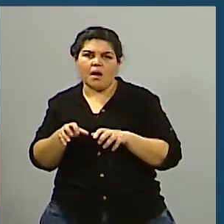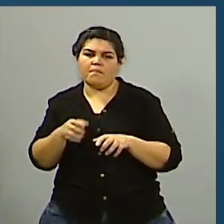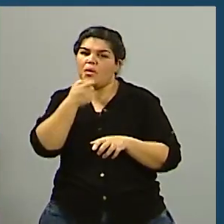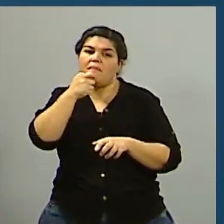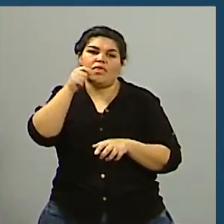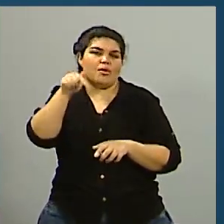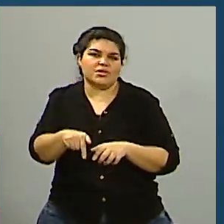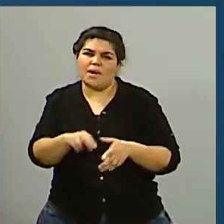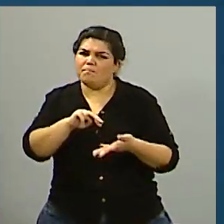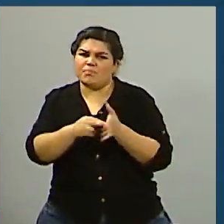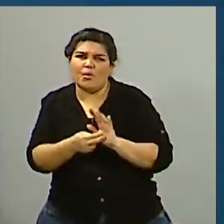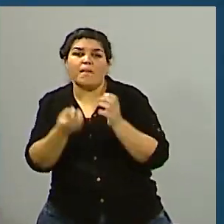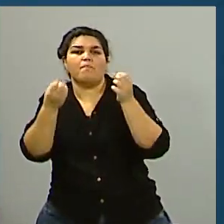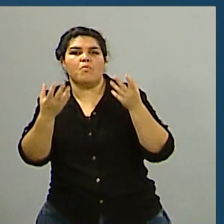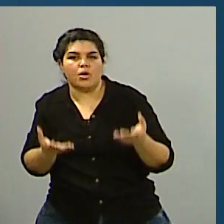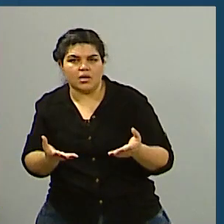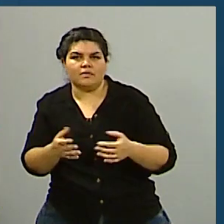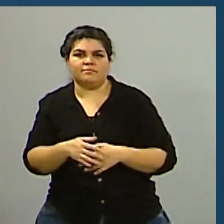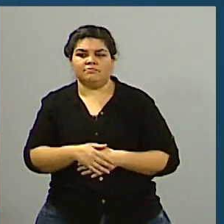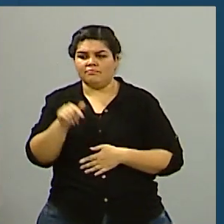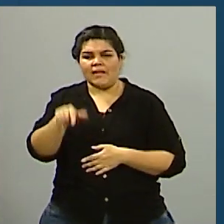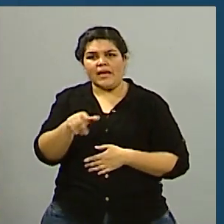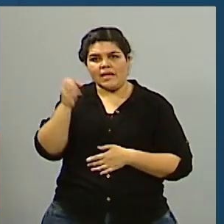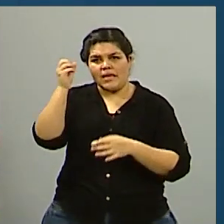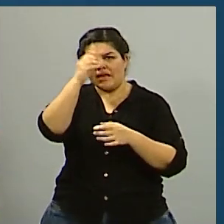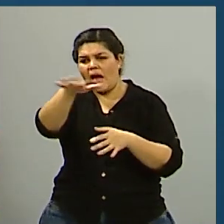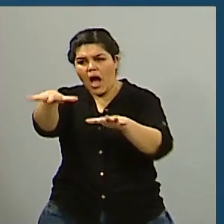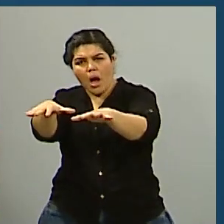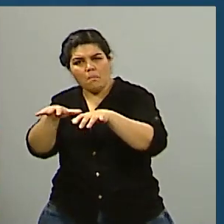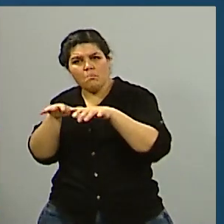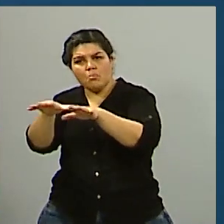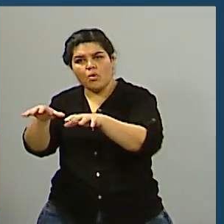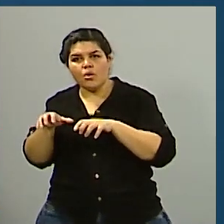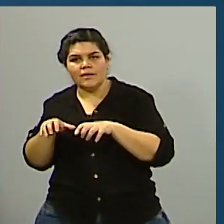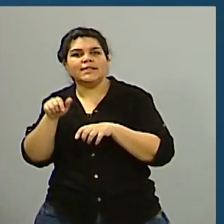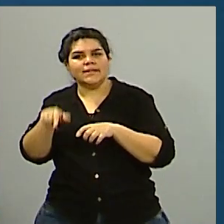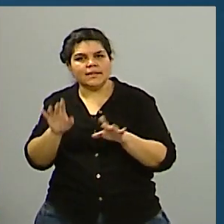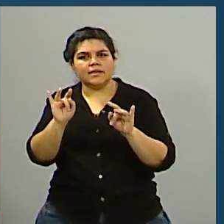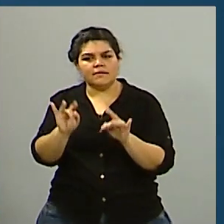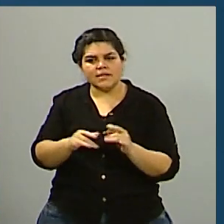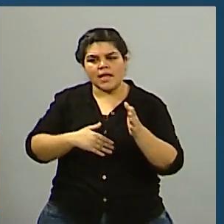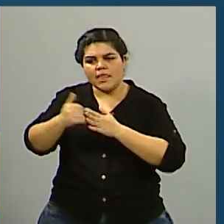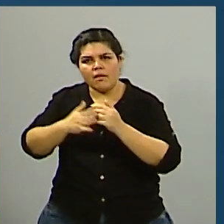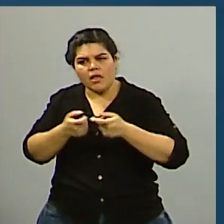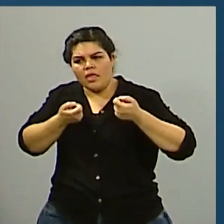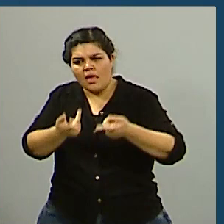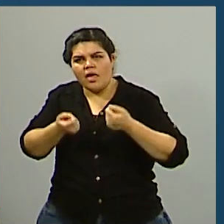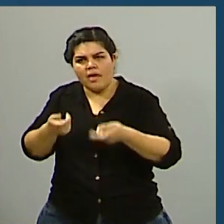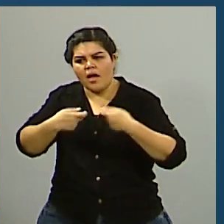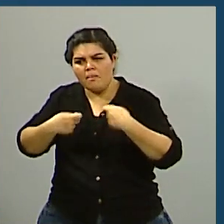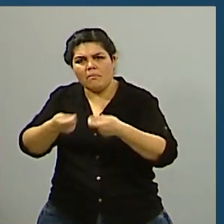mendocino, en donde carece de infraestructura básica, te diría, casi los mismos problemas de hace 30 años, ¿no?